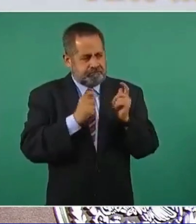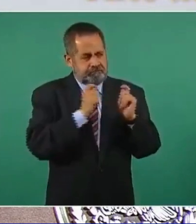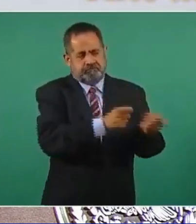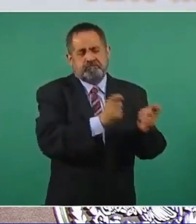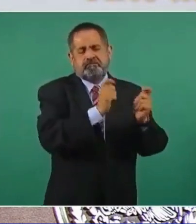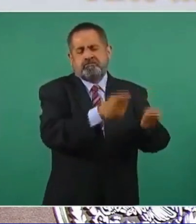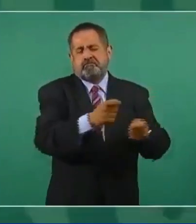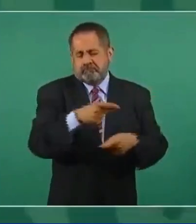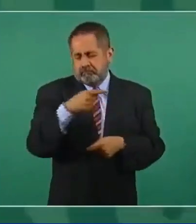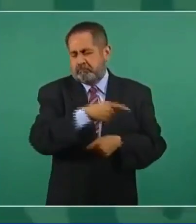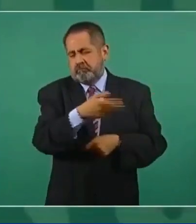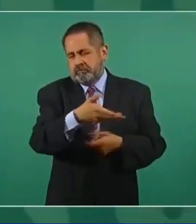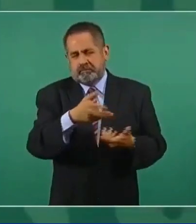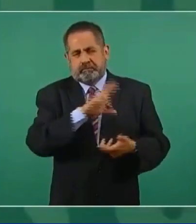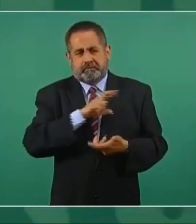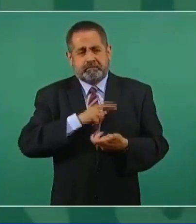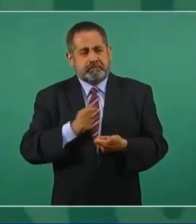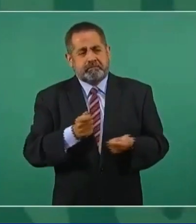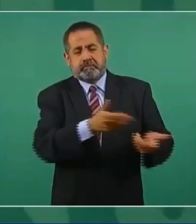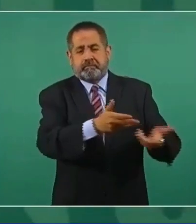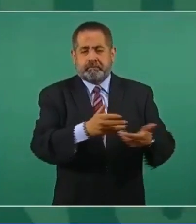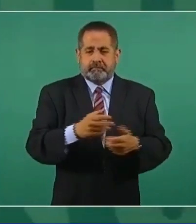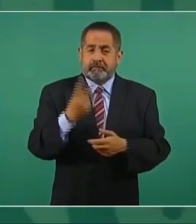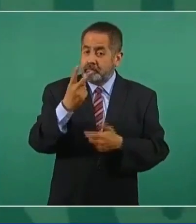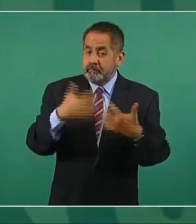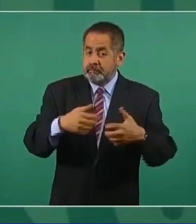los ferrocarriles